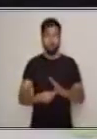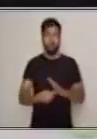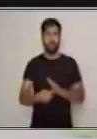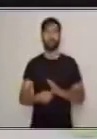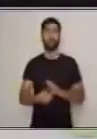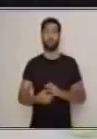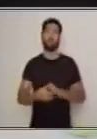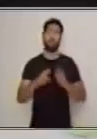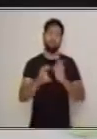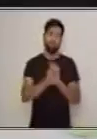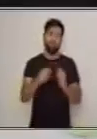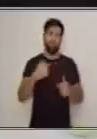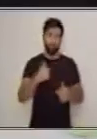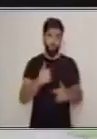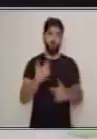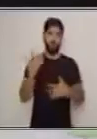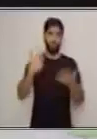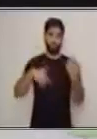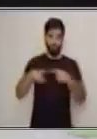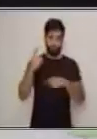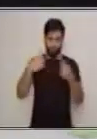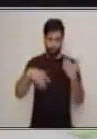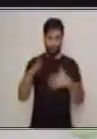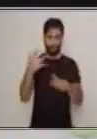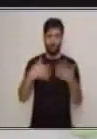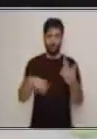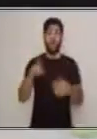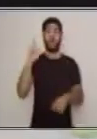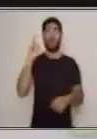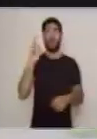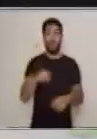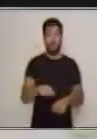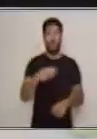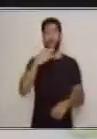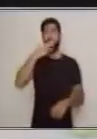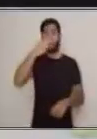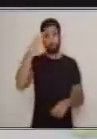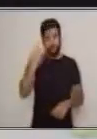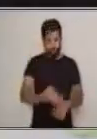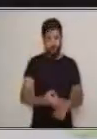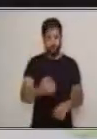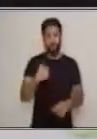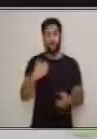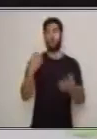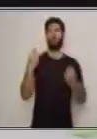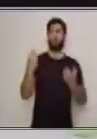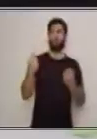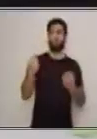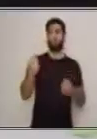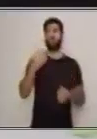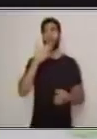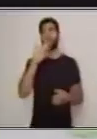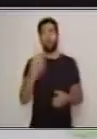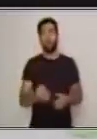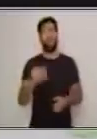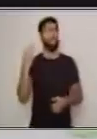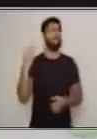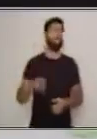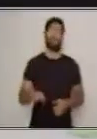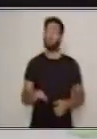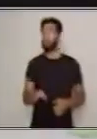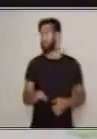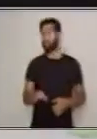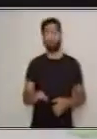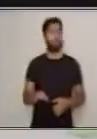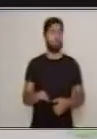que yo voy a expresar sea verídico, esté bien. Por ejemplo, en la